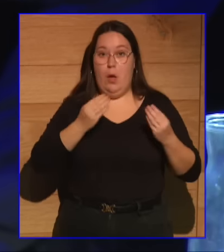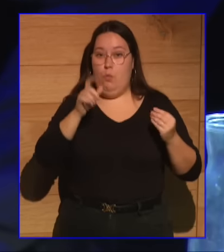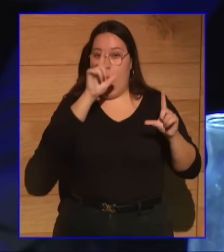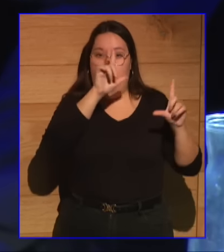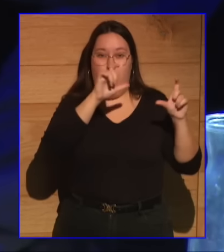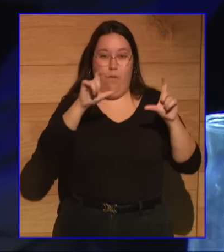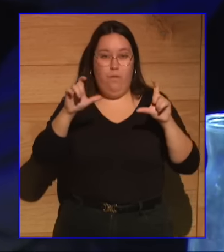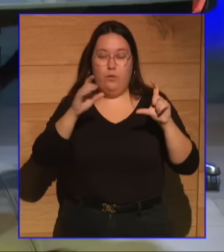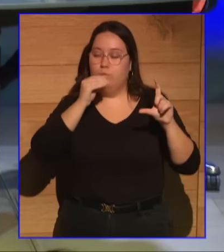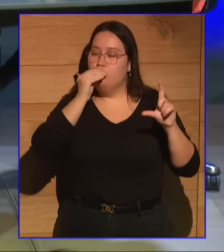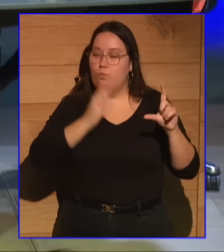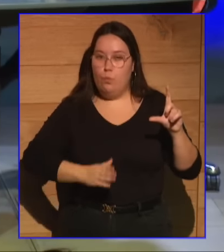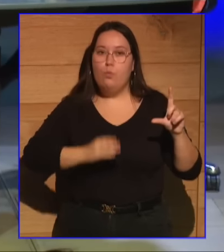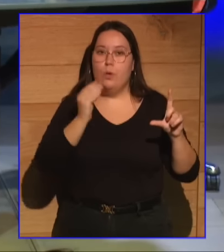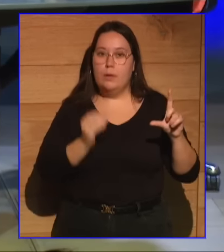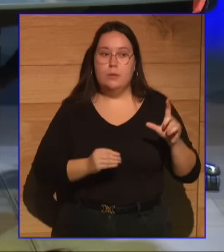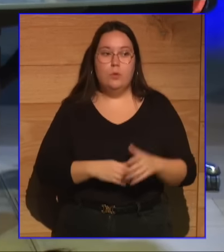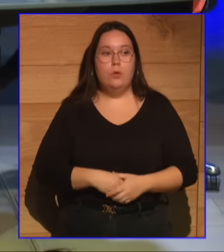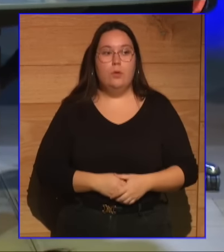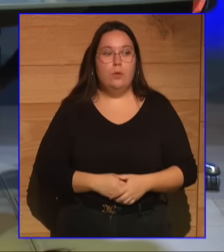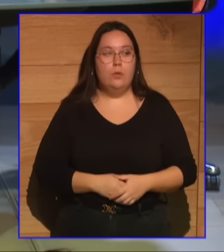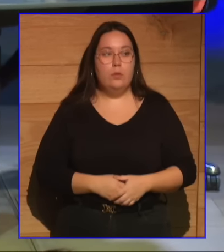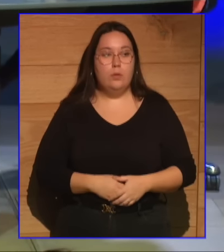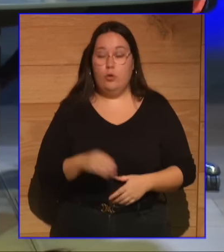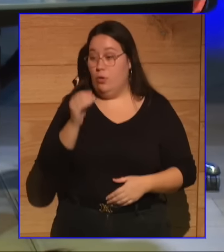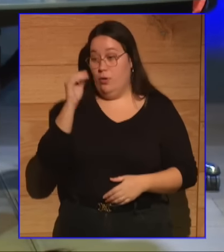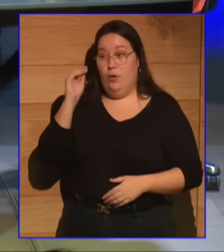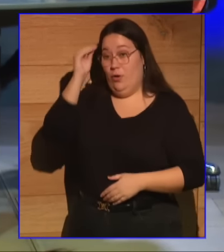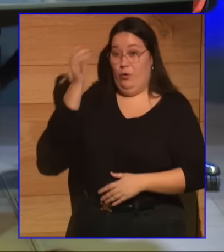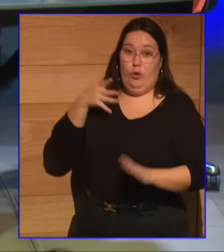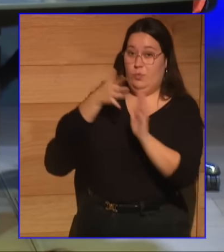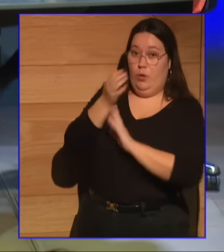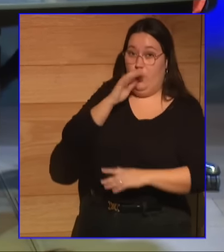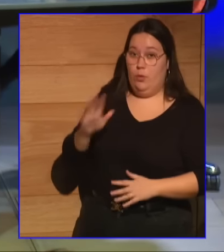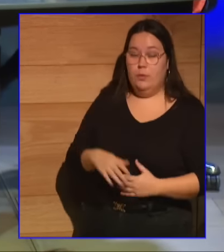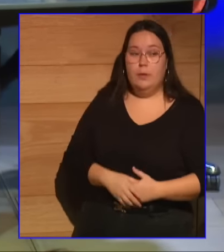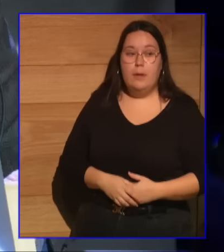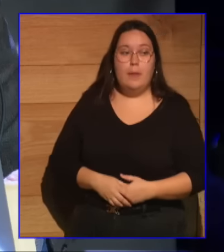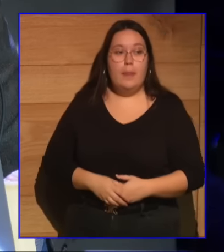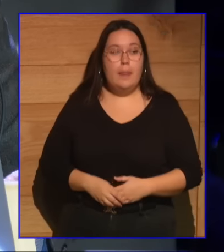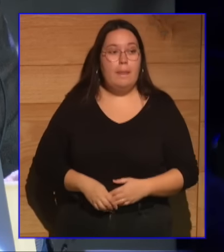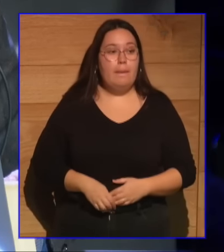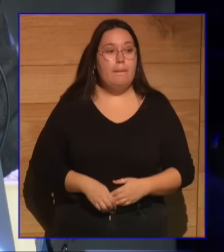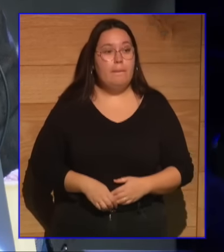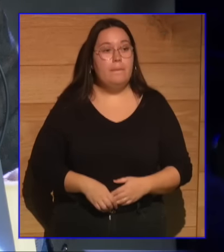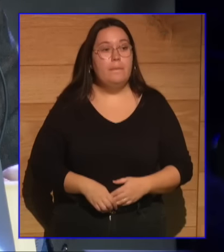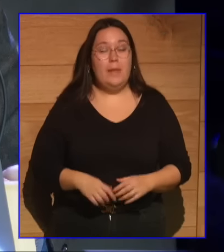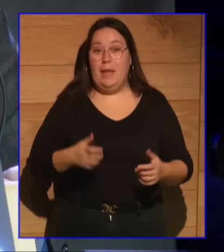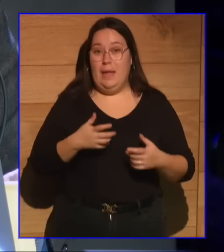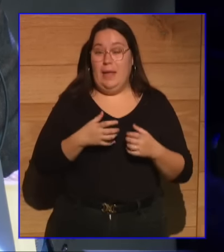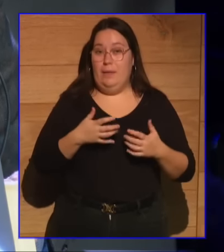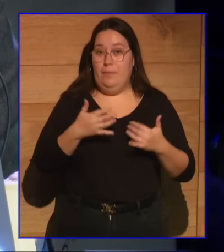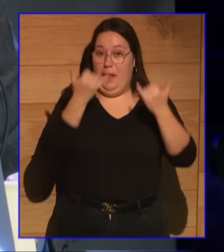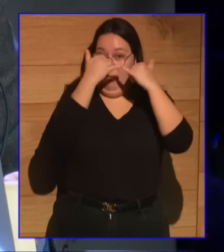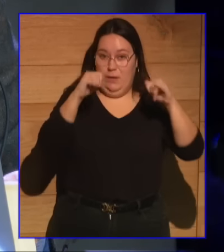guays. Mucha gente. Desde Sigmund, creo mucha que lo gente. Explicado mejor. De hecho, el gran festival de fotografía en el